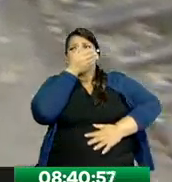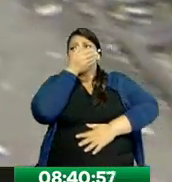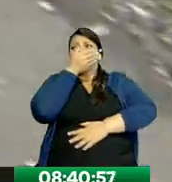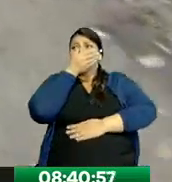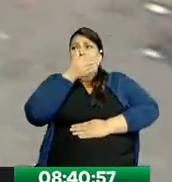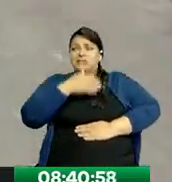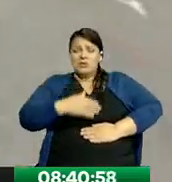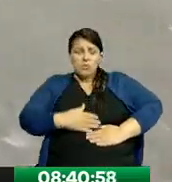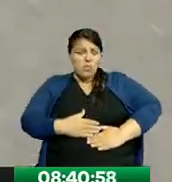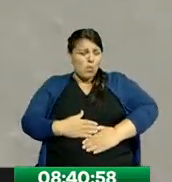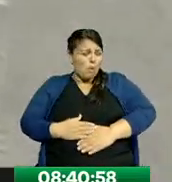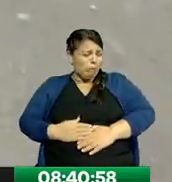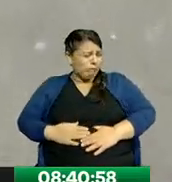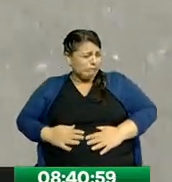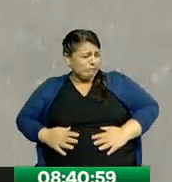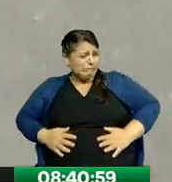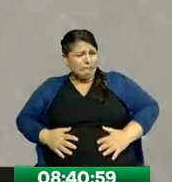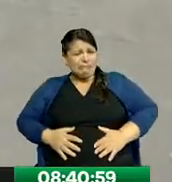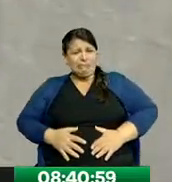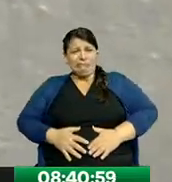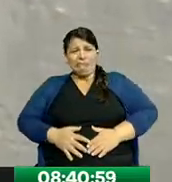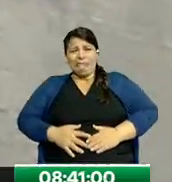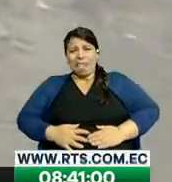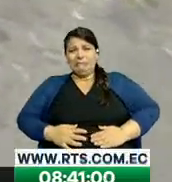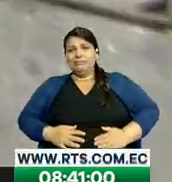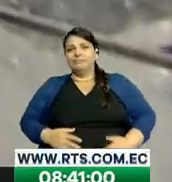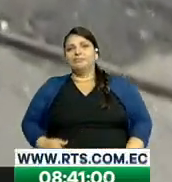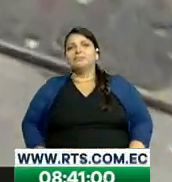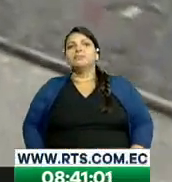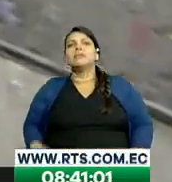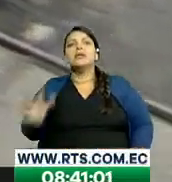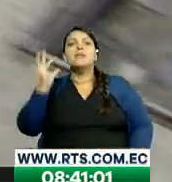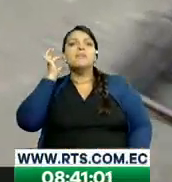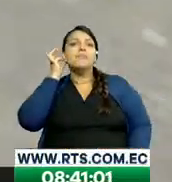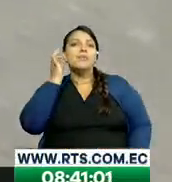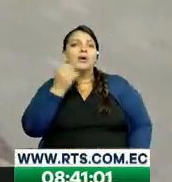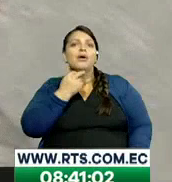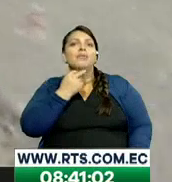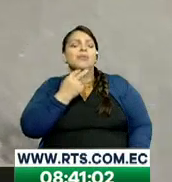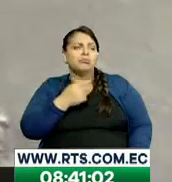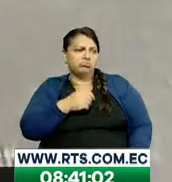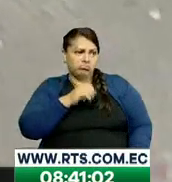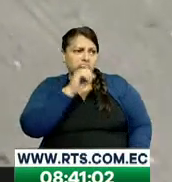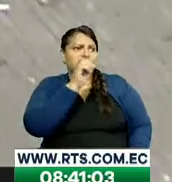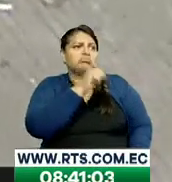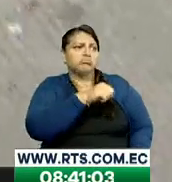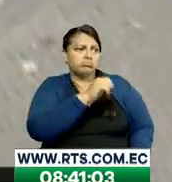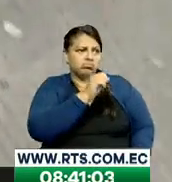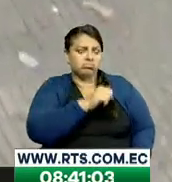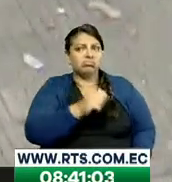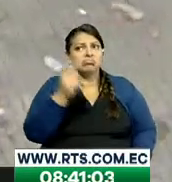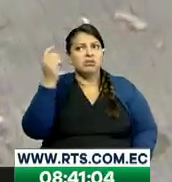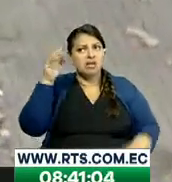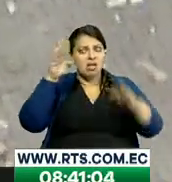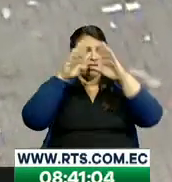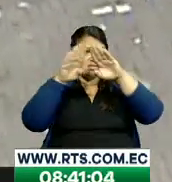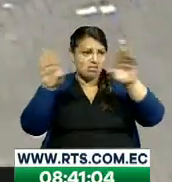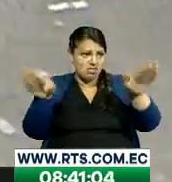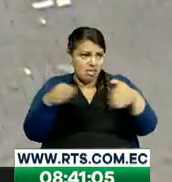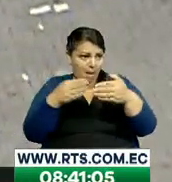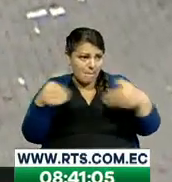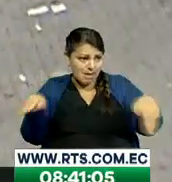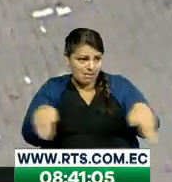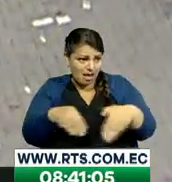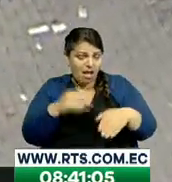a todos, sí. Aquí nos enfermamos, nos dio esta hora, Navidad, fin de año, todos se enfermaron con malestar al